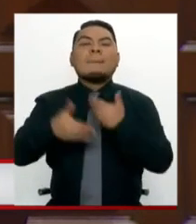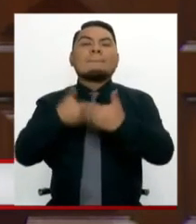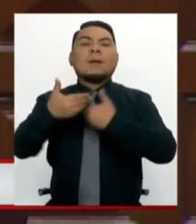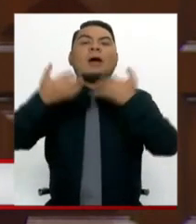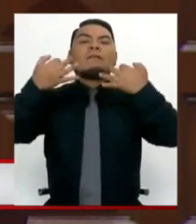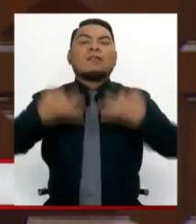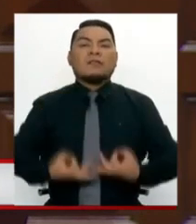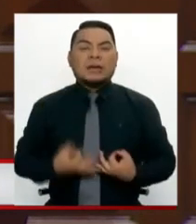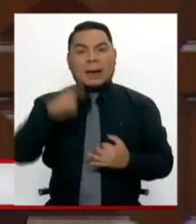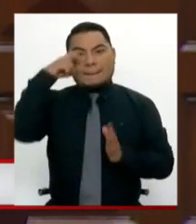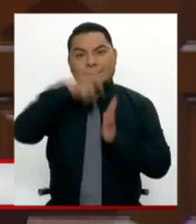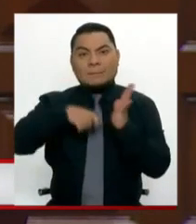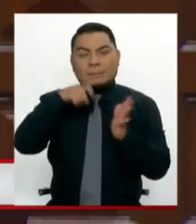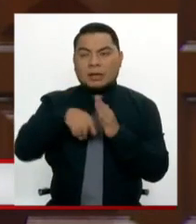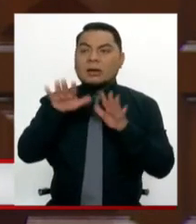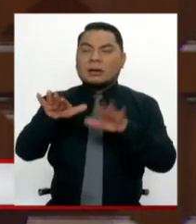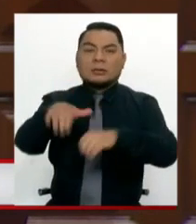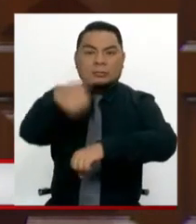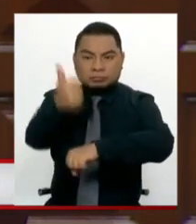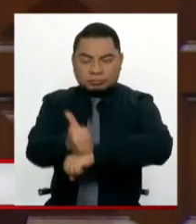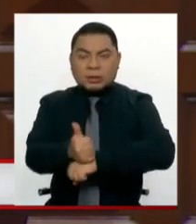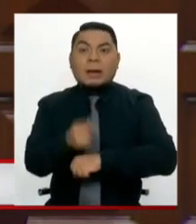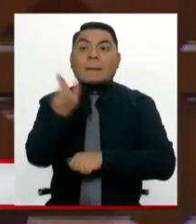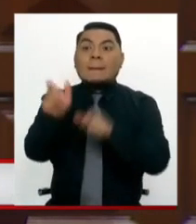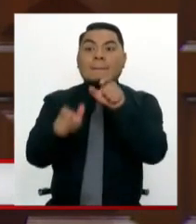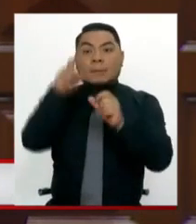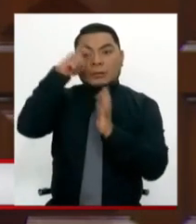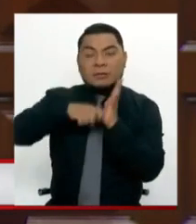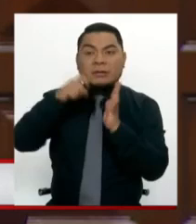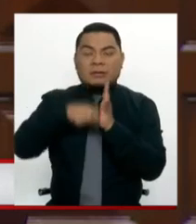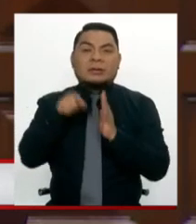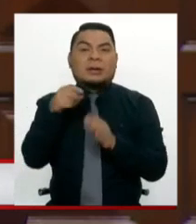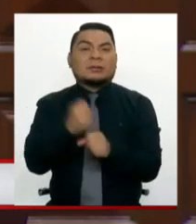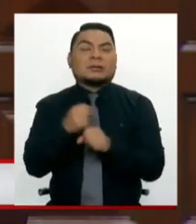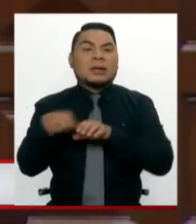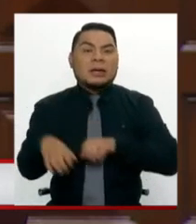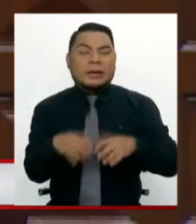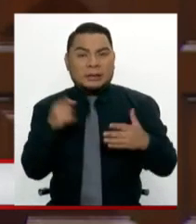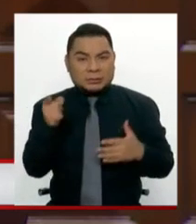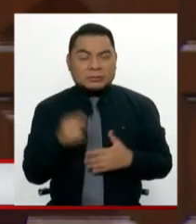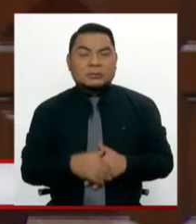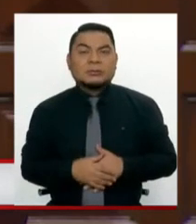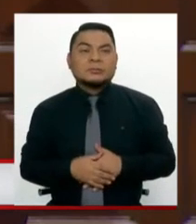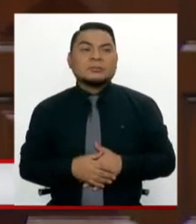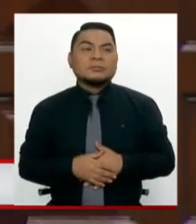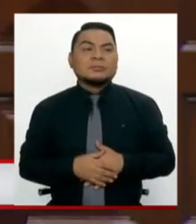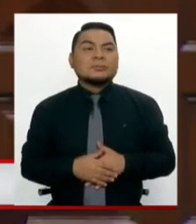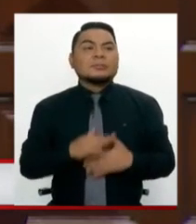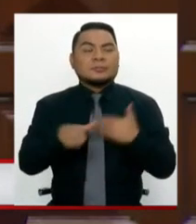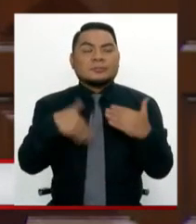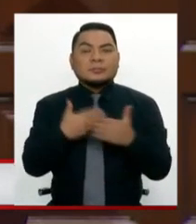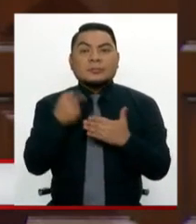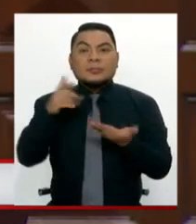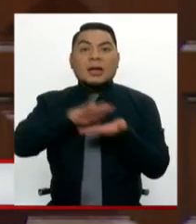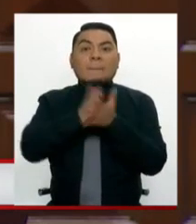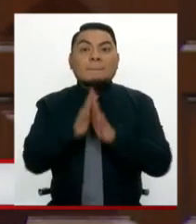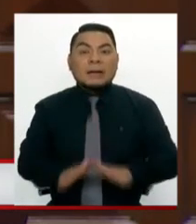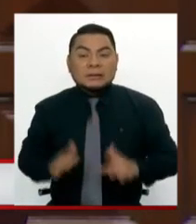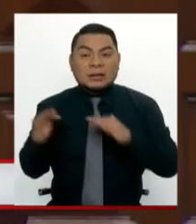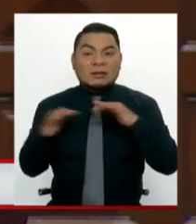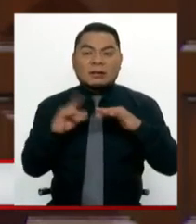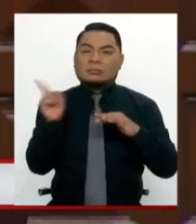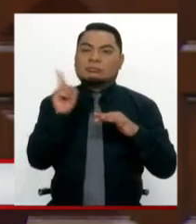de formalización minera respecto a aquellos mineros que no desarrollen sus actividades en forma pacífica.